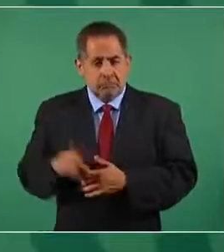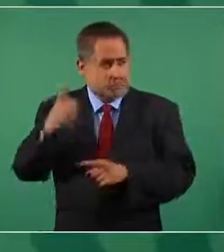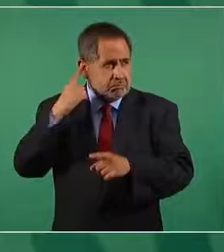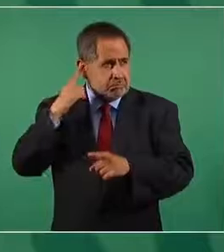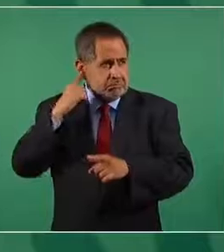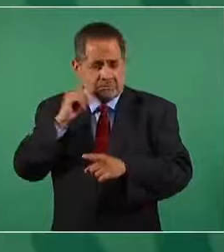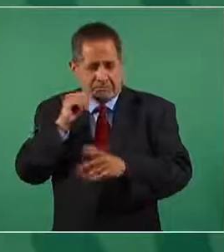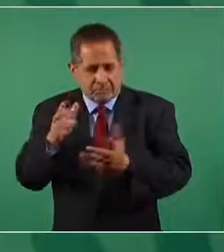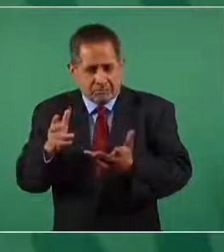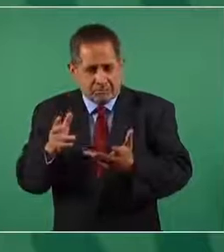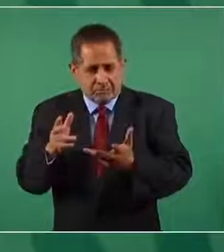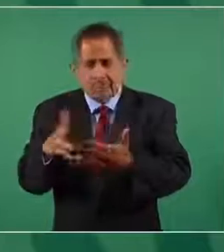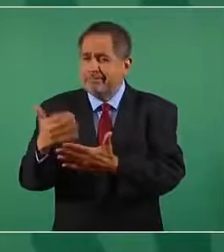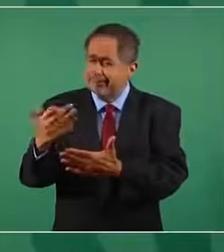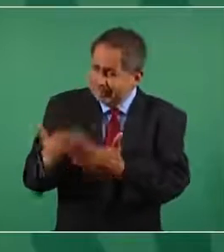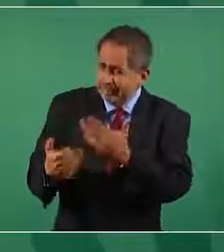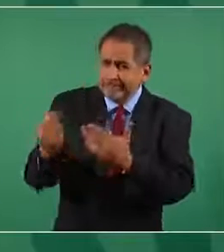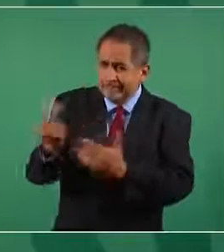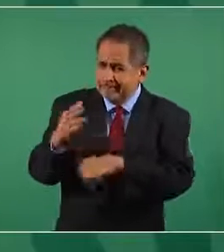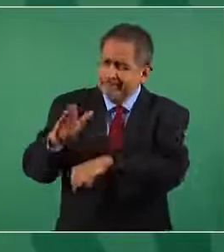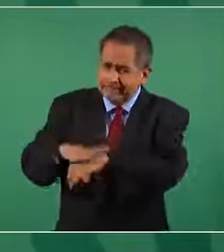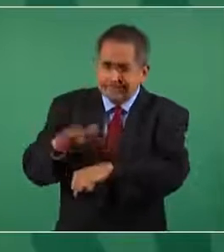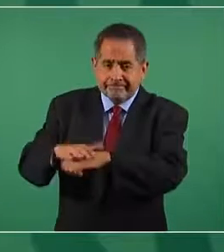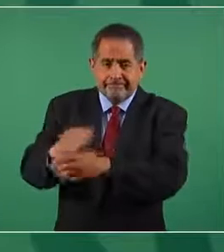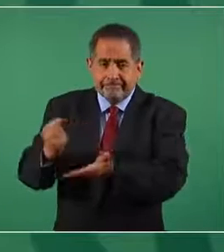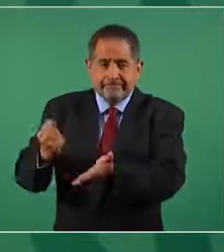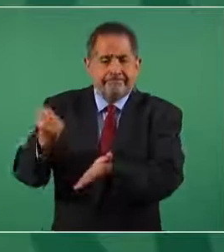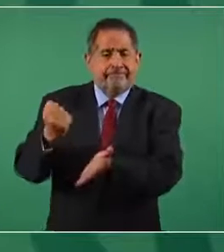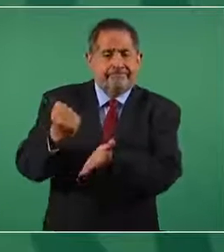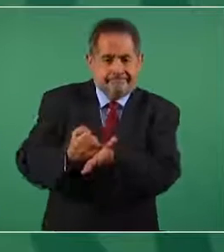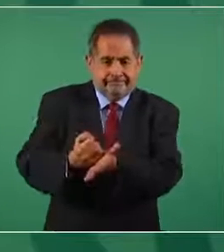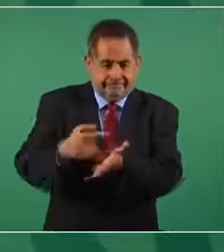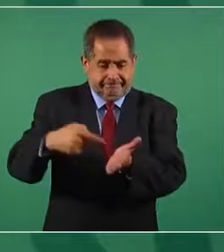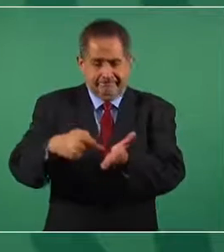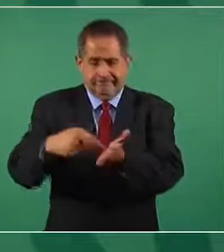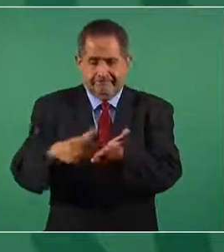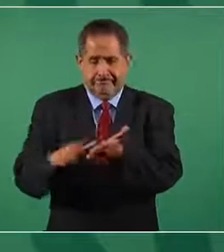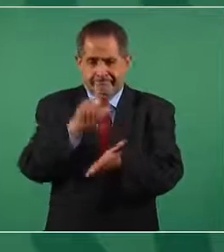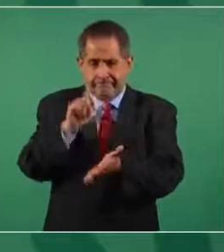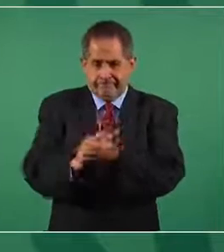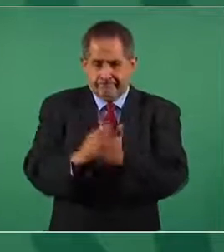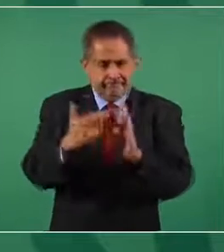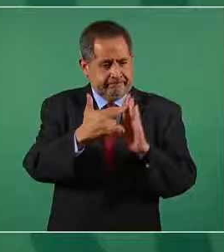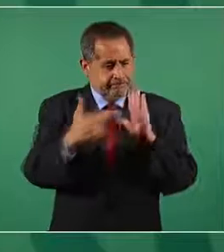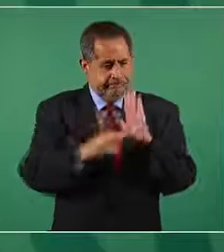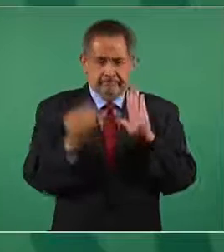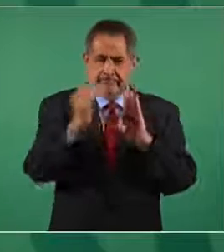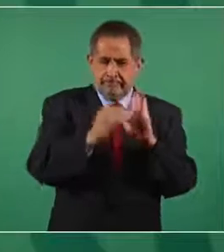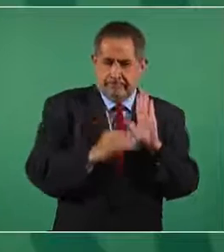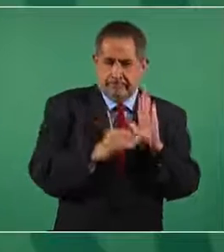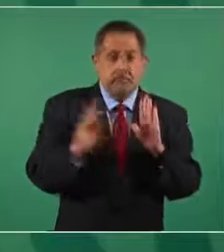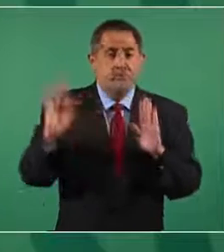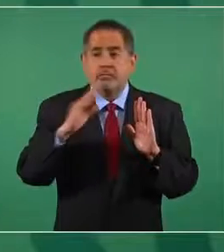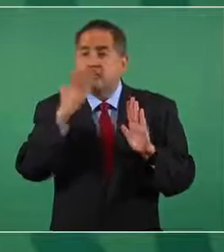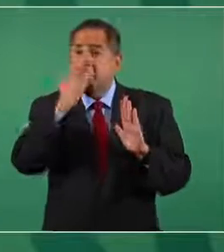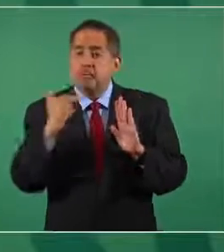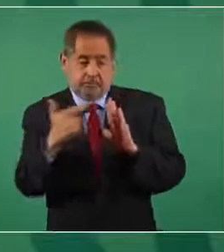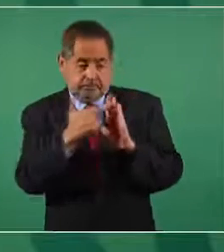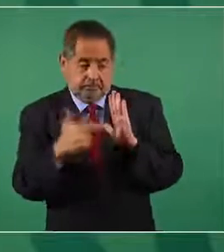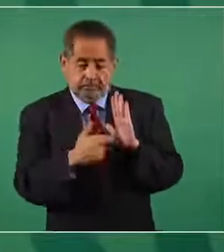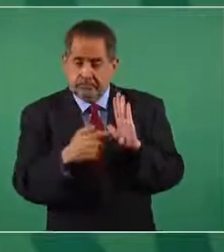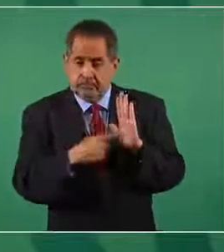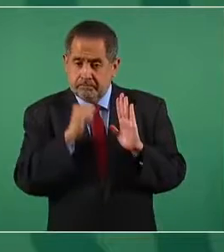enterado de que hace falta la aprobación de esa ley reglamentaria, porque si no existe la ley